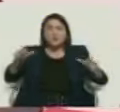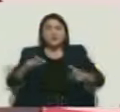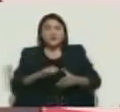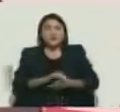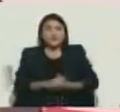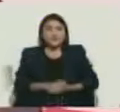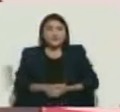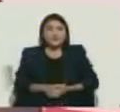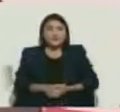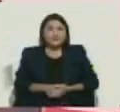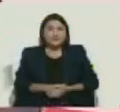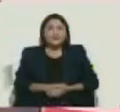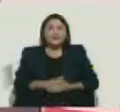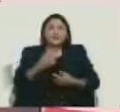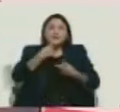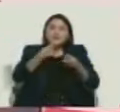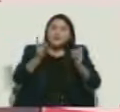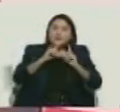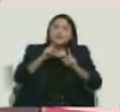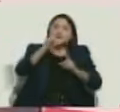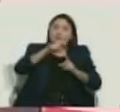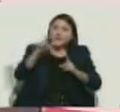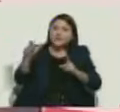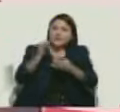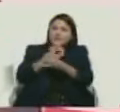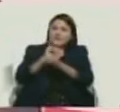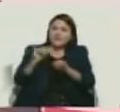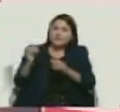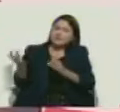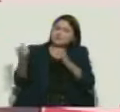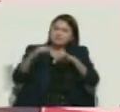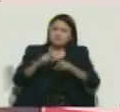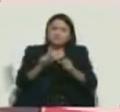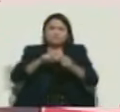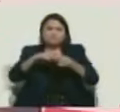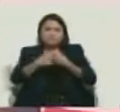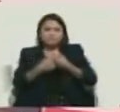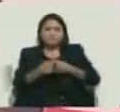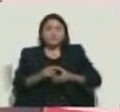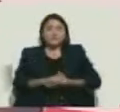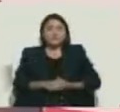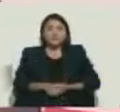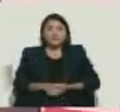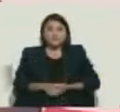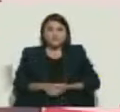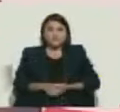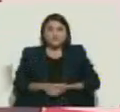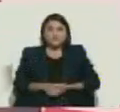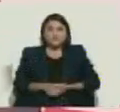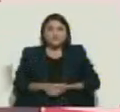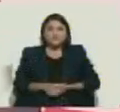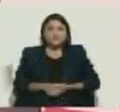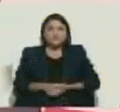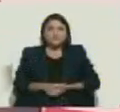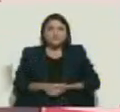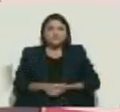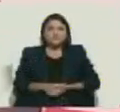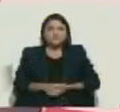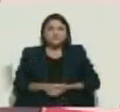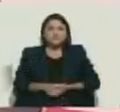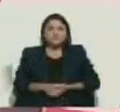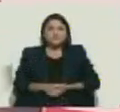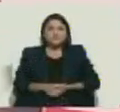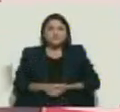Nosotros le decimos a los independientes, vénganse con nosotros, aquí estamos nosotros. Vamos a construir este país juntos. Le pedimos a los que están afuera que se vengan, que este es el país de